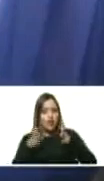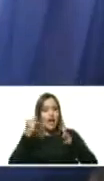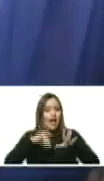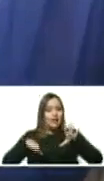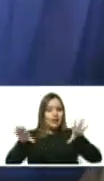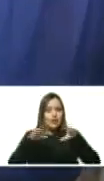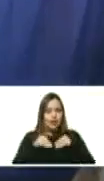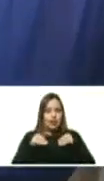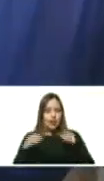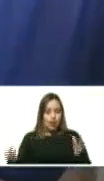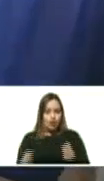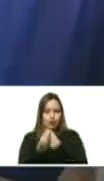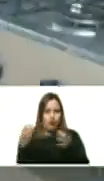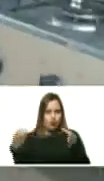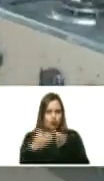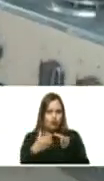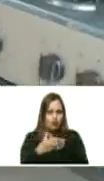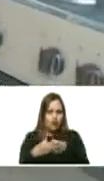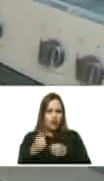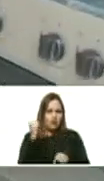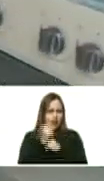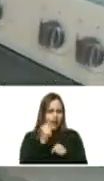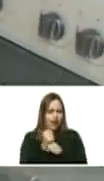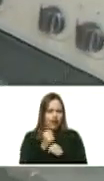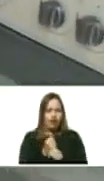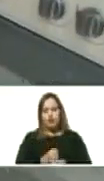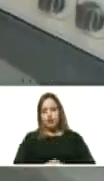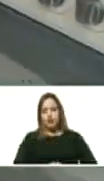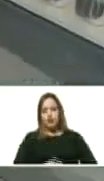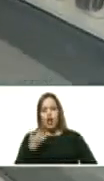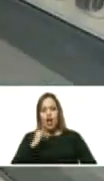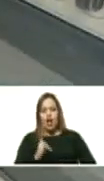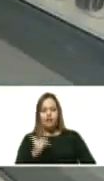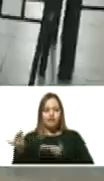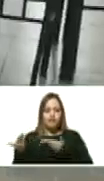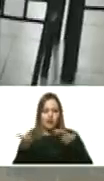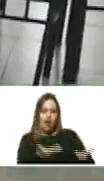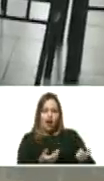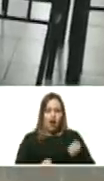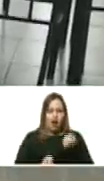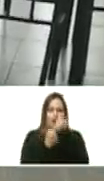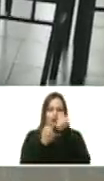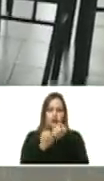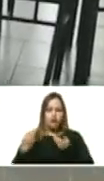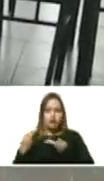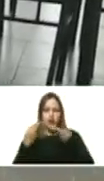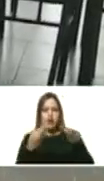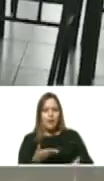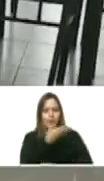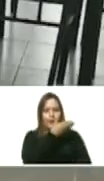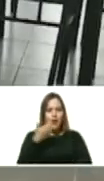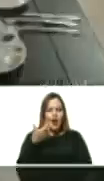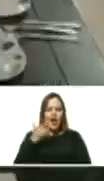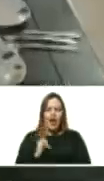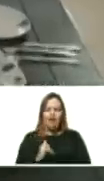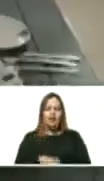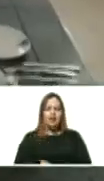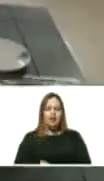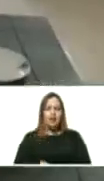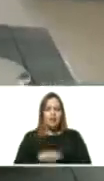acatada con su grupo, su equipo de trabajo. No ha brindado el apoyo, no ha brindado lo mejor, lo han tratado como unos